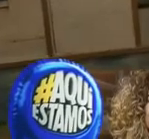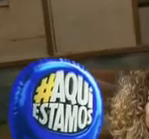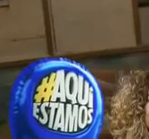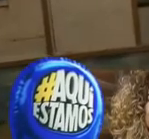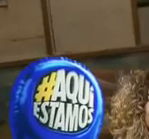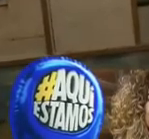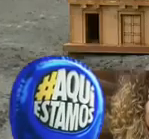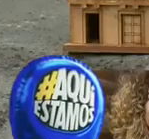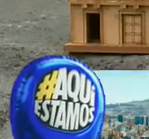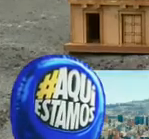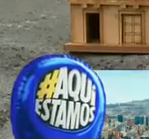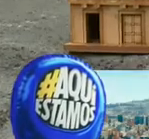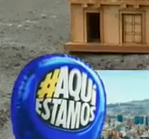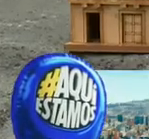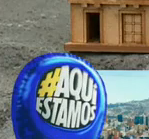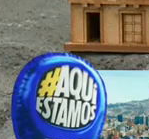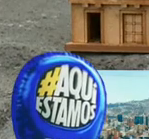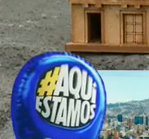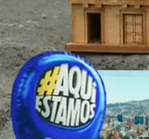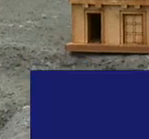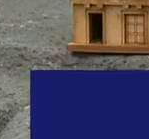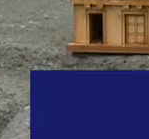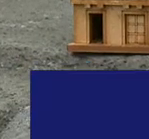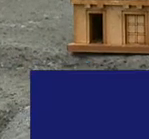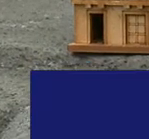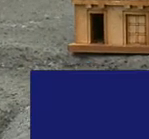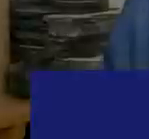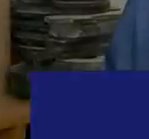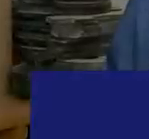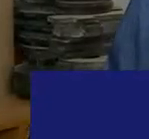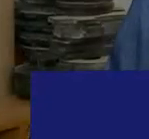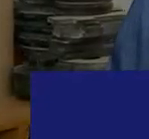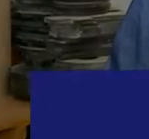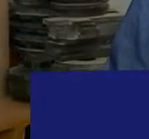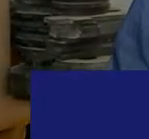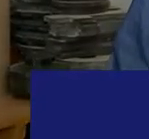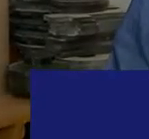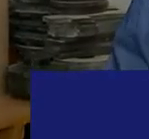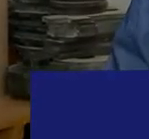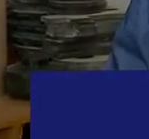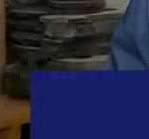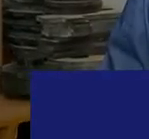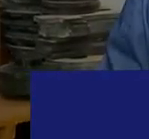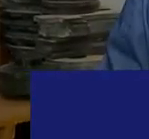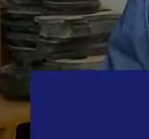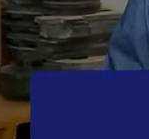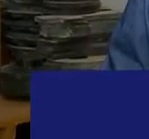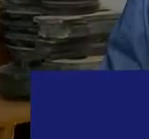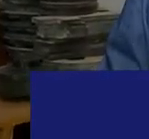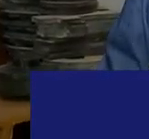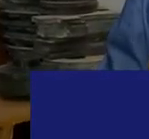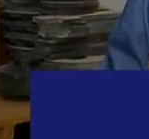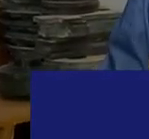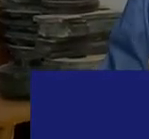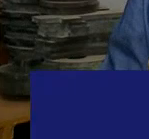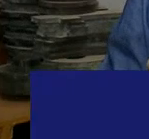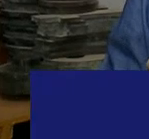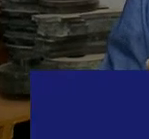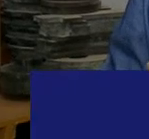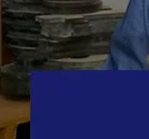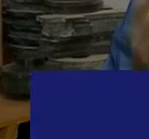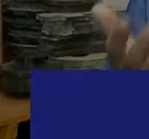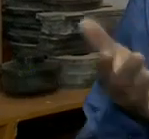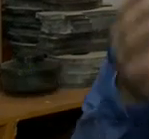son recreadas. Cada una cuenta su historia. Es la Iglesia del Belén de Quito. Y la Iglesia del Belén de Quito es la